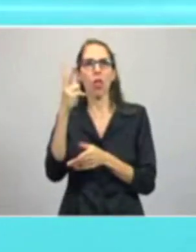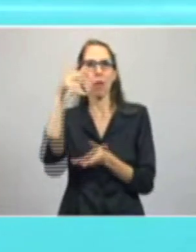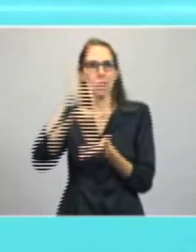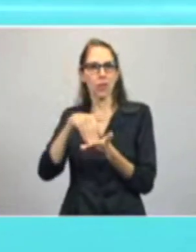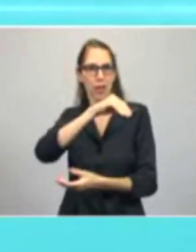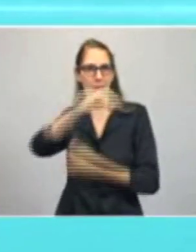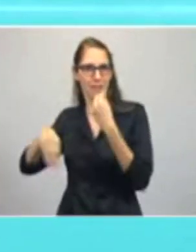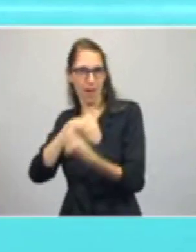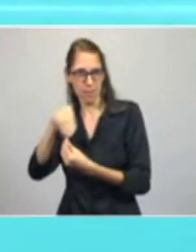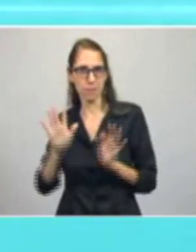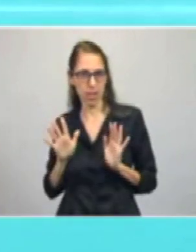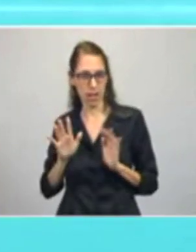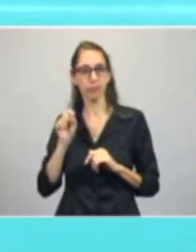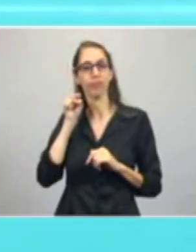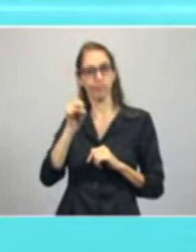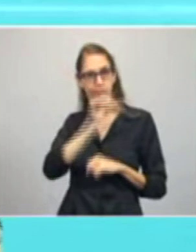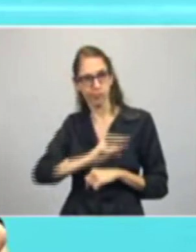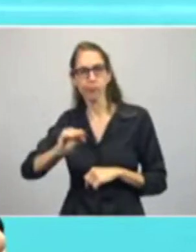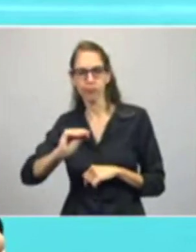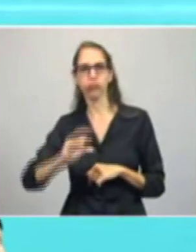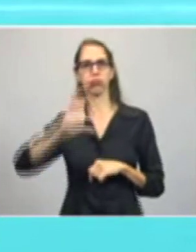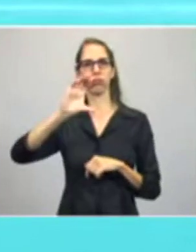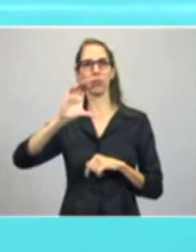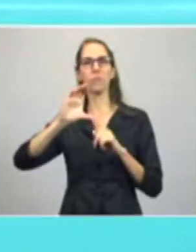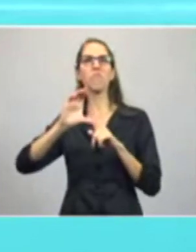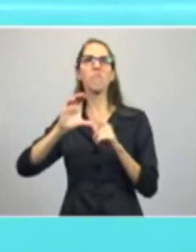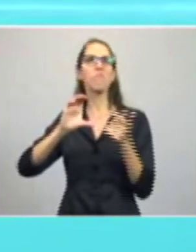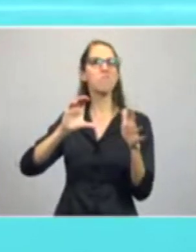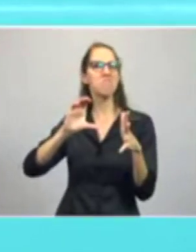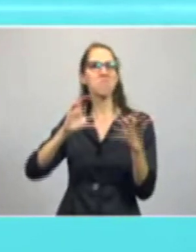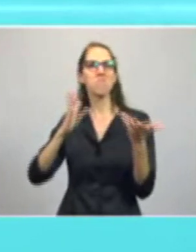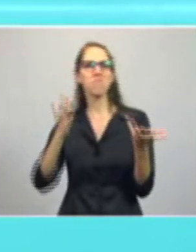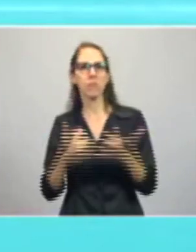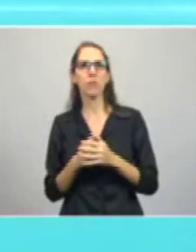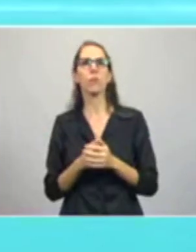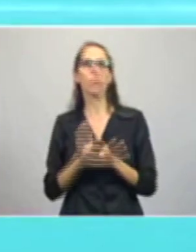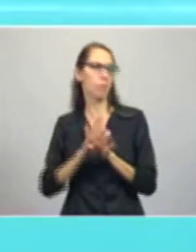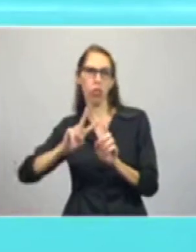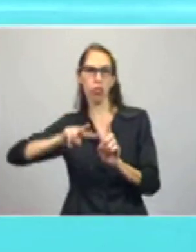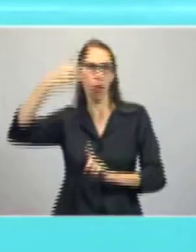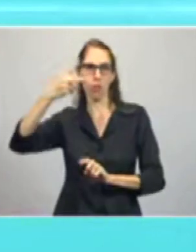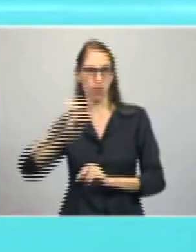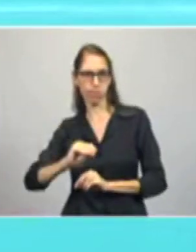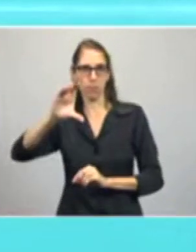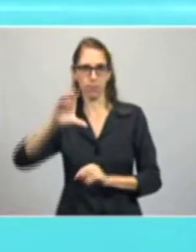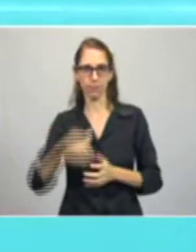Aires que recibió en términos de incremento prácticamente una duplicación.